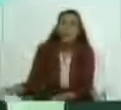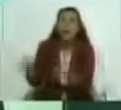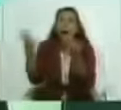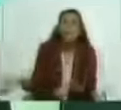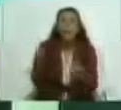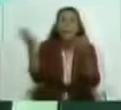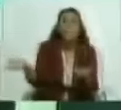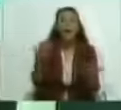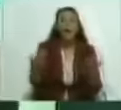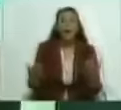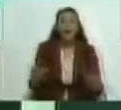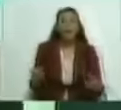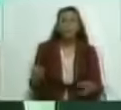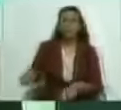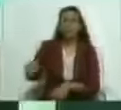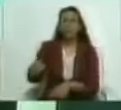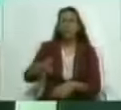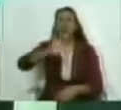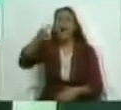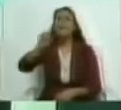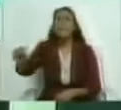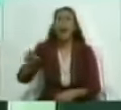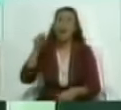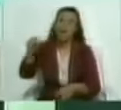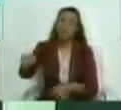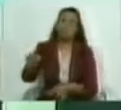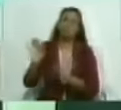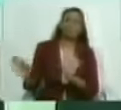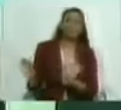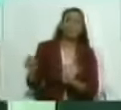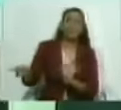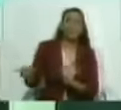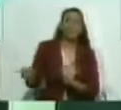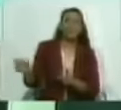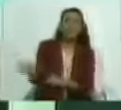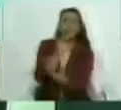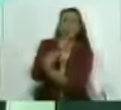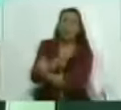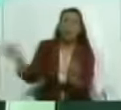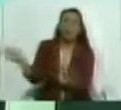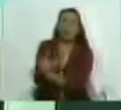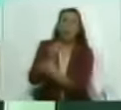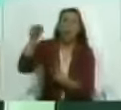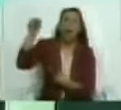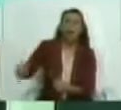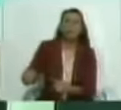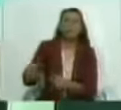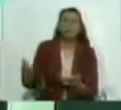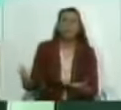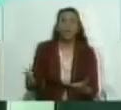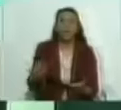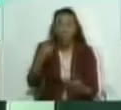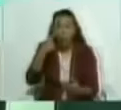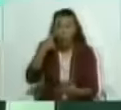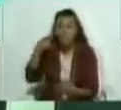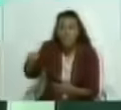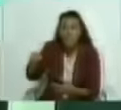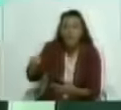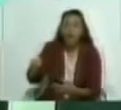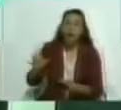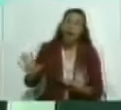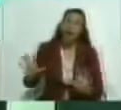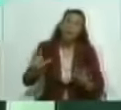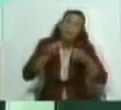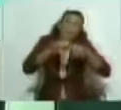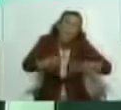Seguridad Nacional. Le decían, Gaspar, ahí están tus torturadores, tus esbirros. Y él fue y los vio y le dijo,